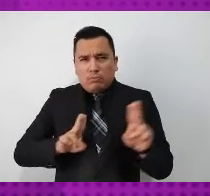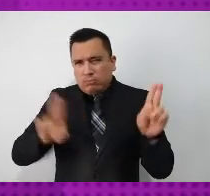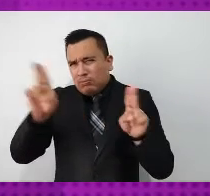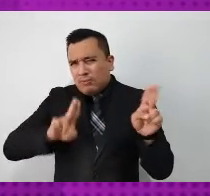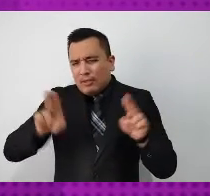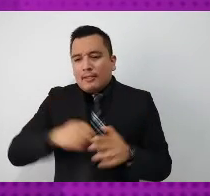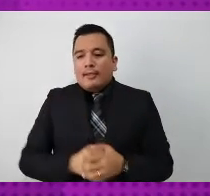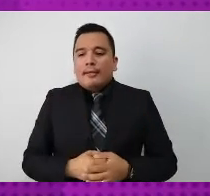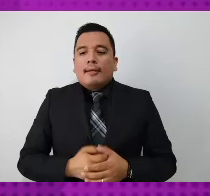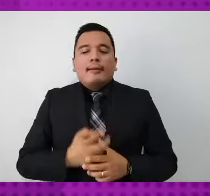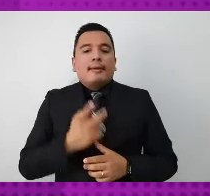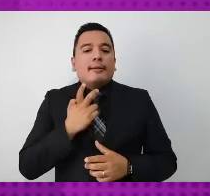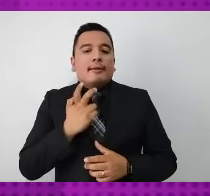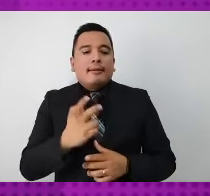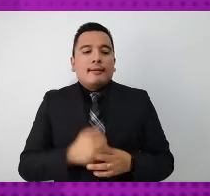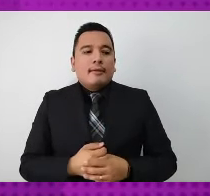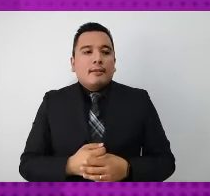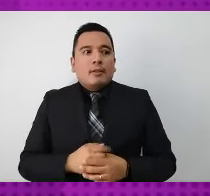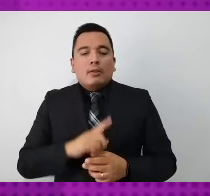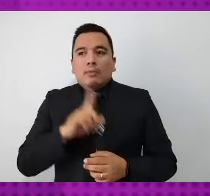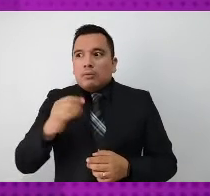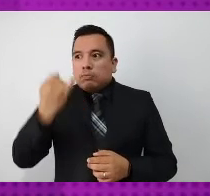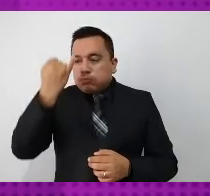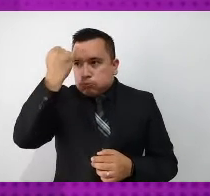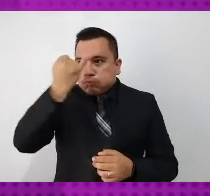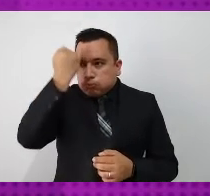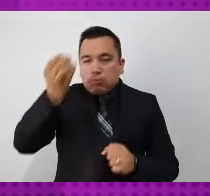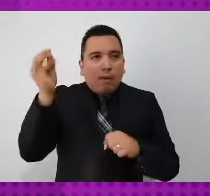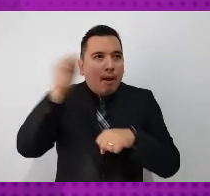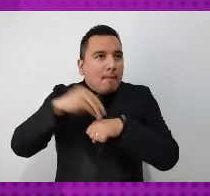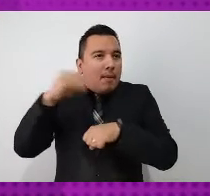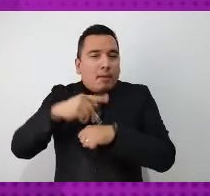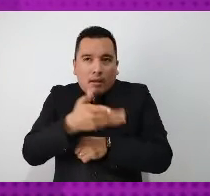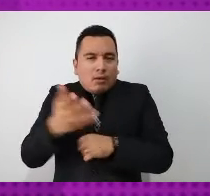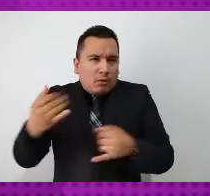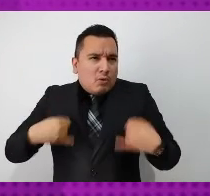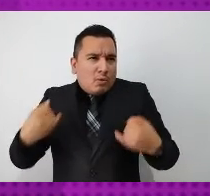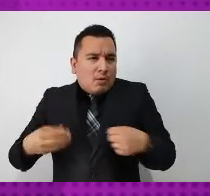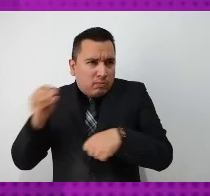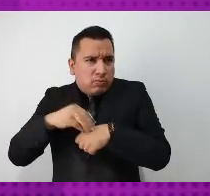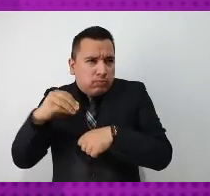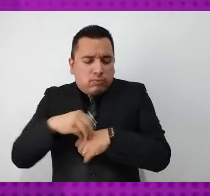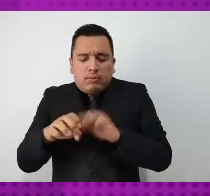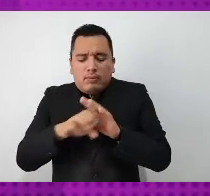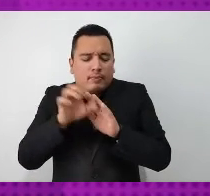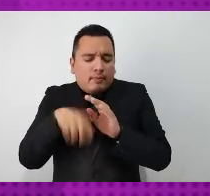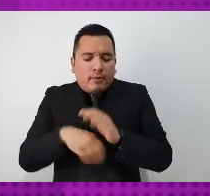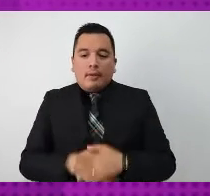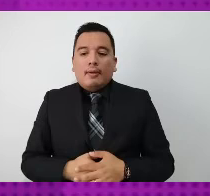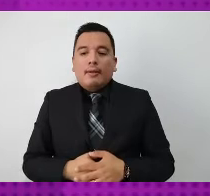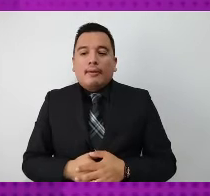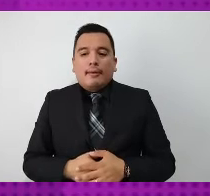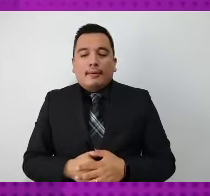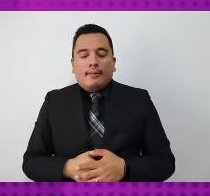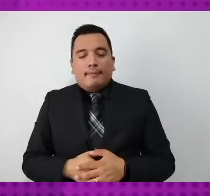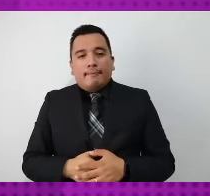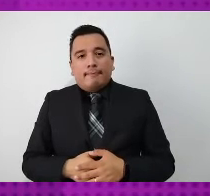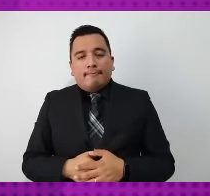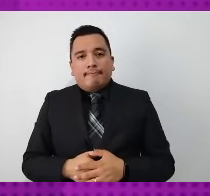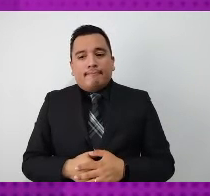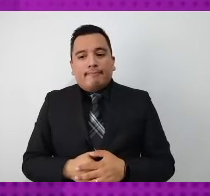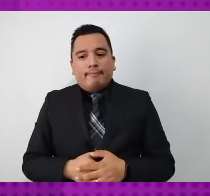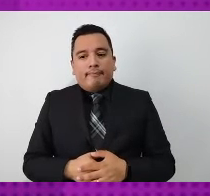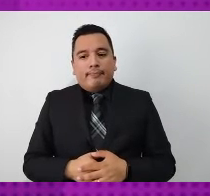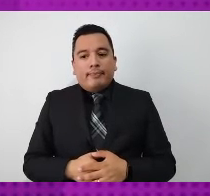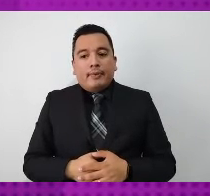surgiendo propuestas específicas de cada uno de los jóvenes que estaban allí entre lo más importante que se pudo destacar fue pues no perder de vista